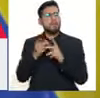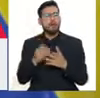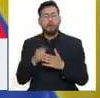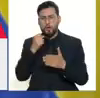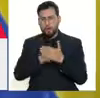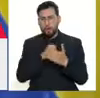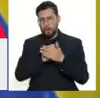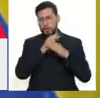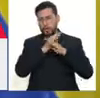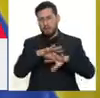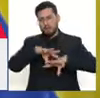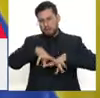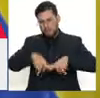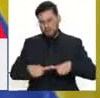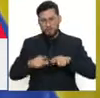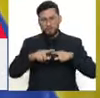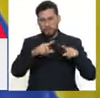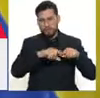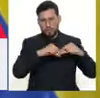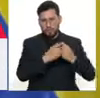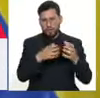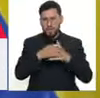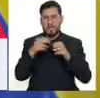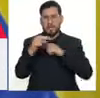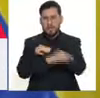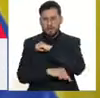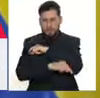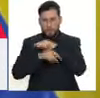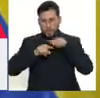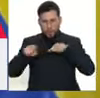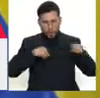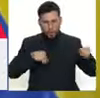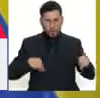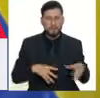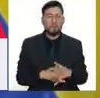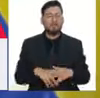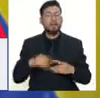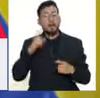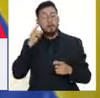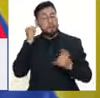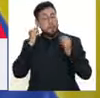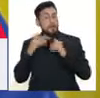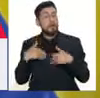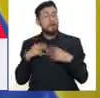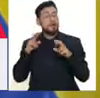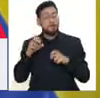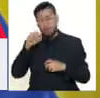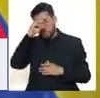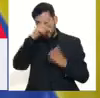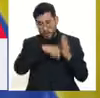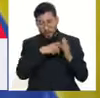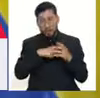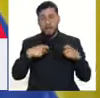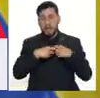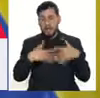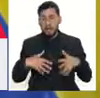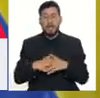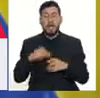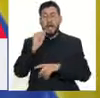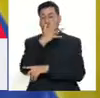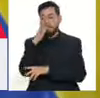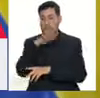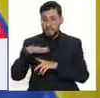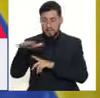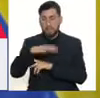de lucha contra la delincuencia organizada transnacional con iniciativas en el ámbito minero, energético y